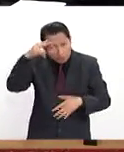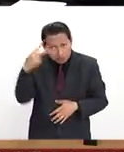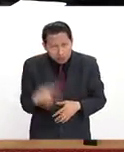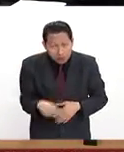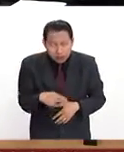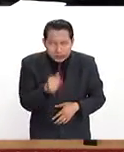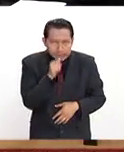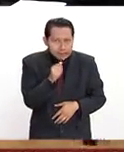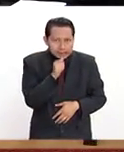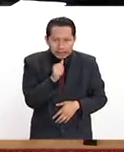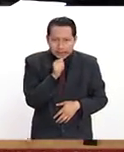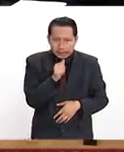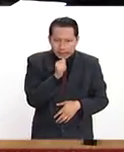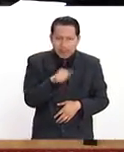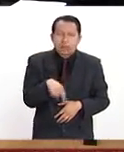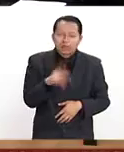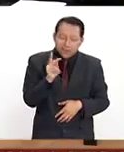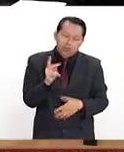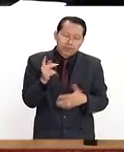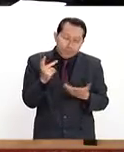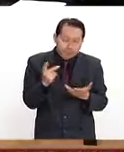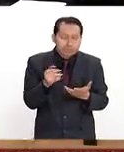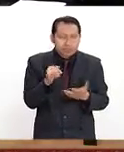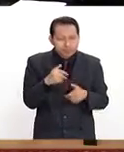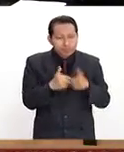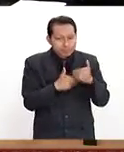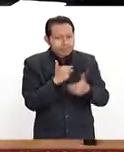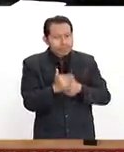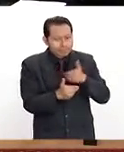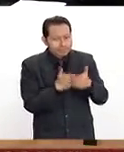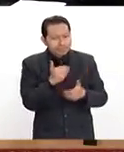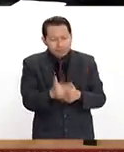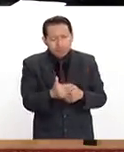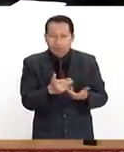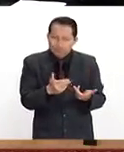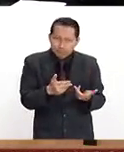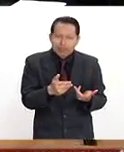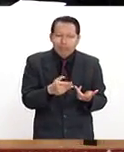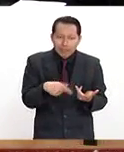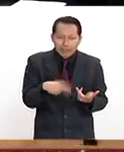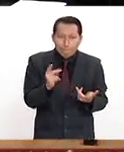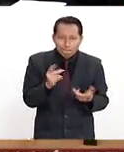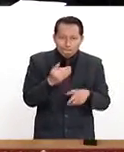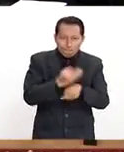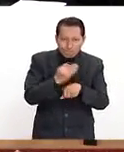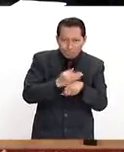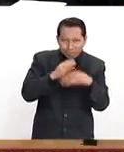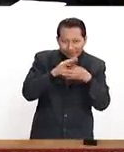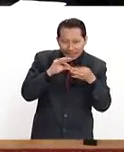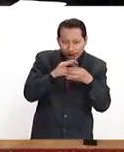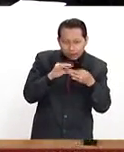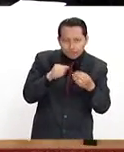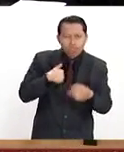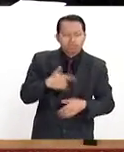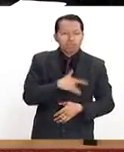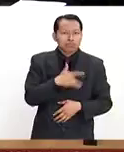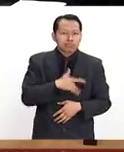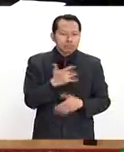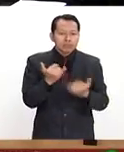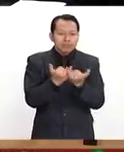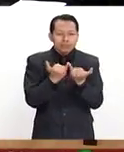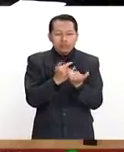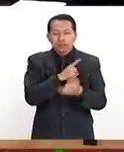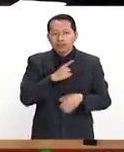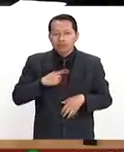no le entramos, ¿no? Claro. Pero sería, digamos, vamos por partes. Pero sería, digo, ya que estamos en esto, a mí me parece que de una vez